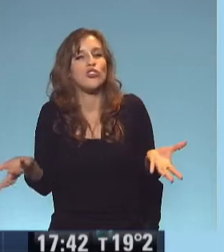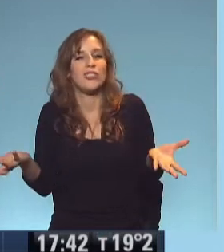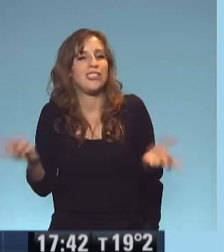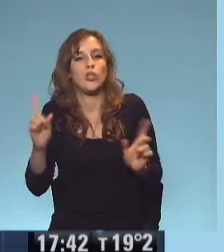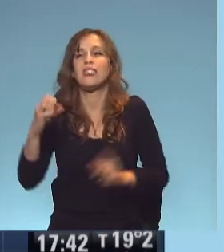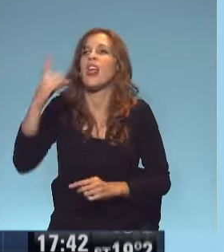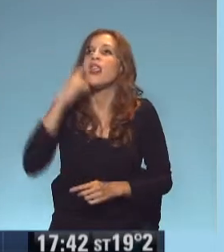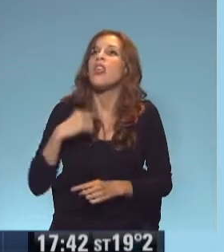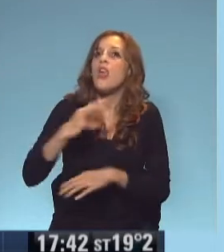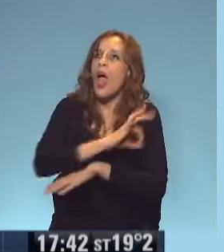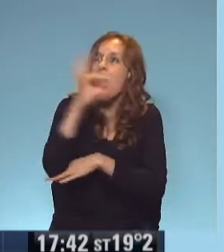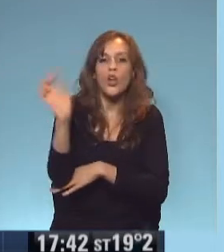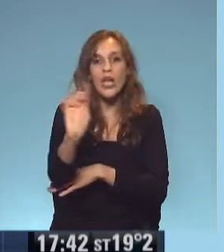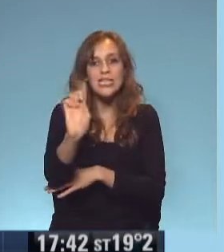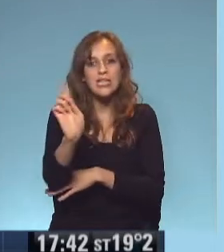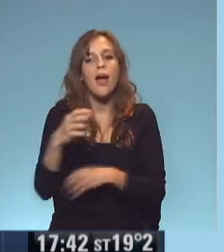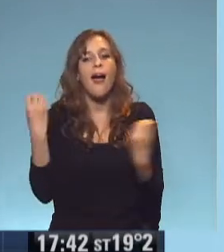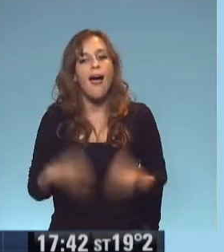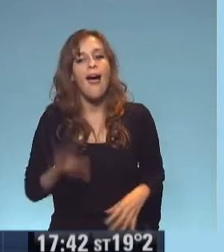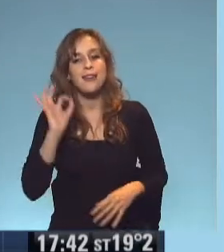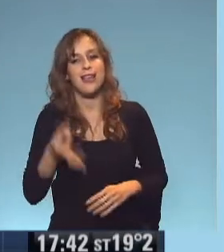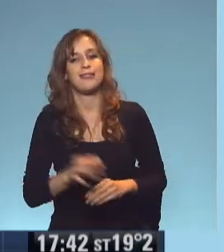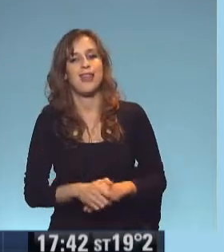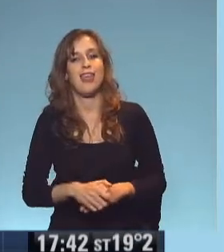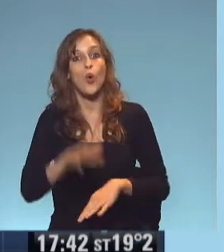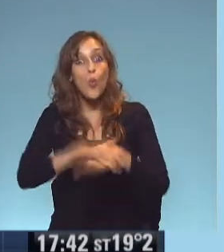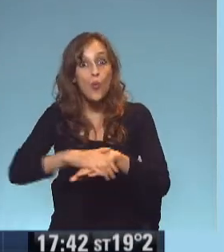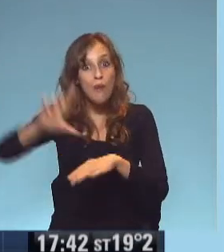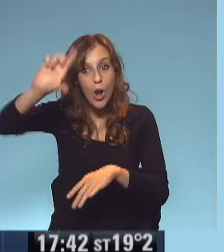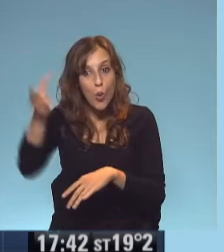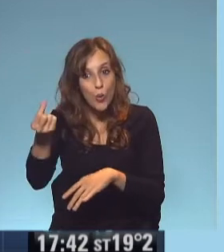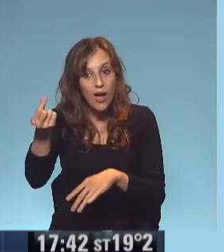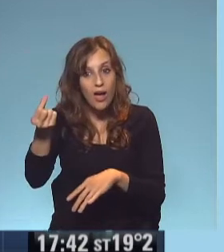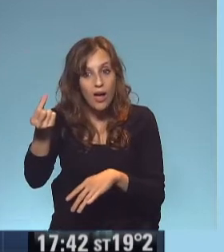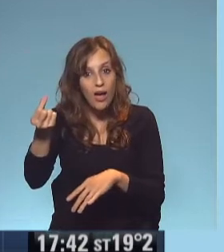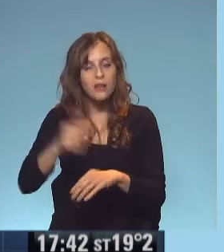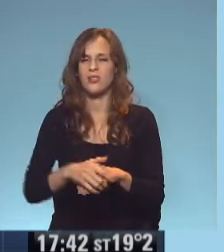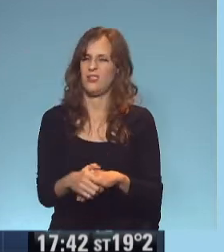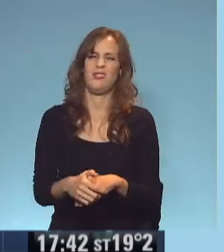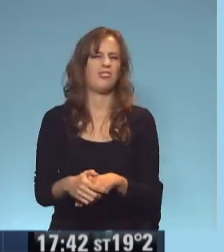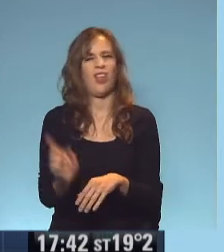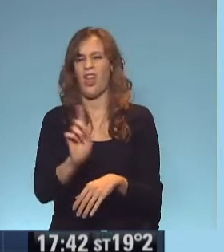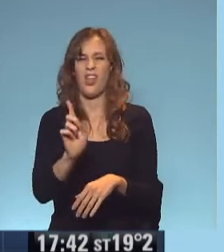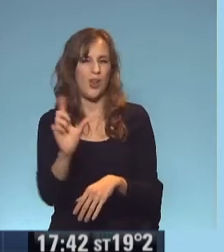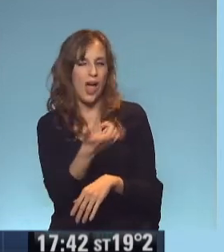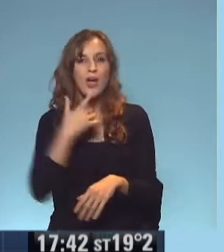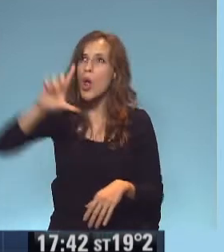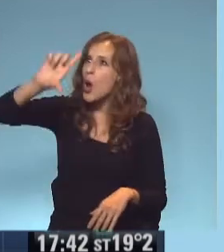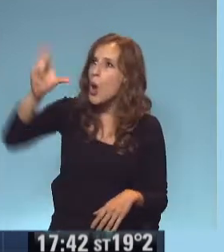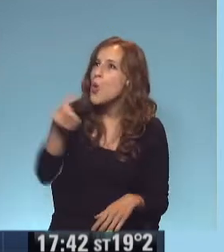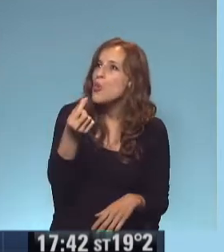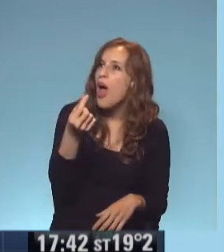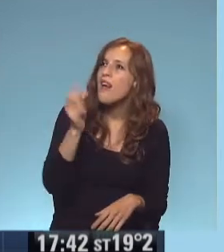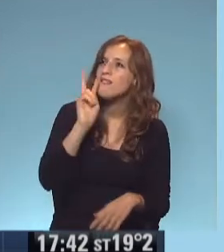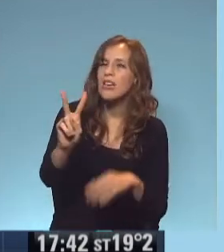había... ¡Ya sé! ¡La luna! La luz mala es la luna. No, la